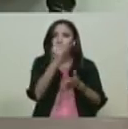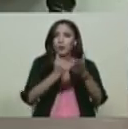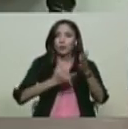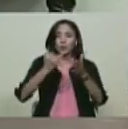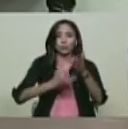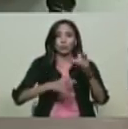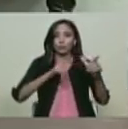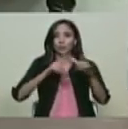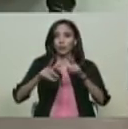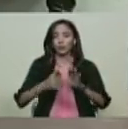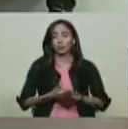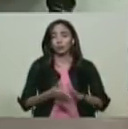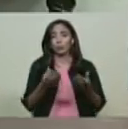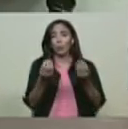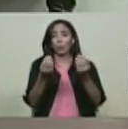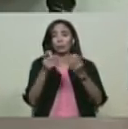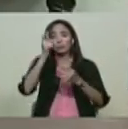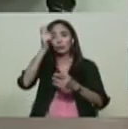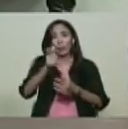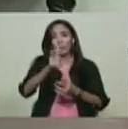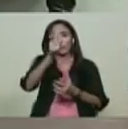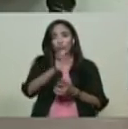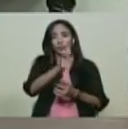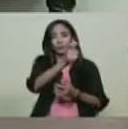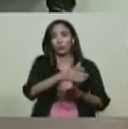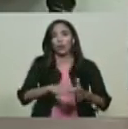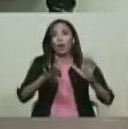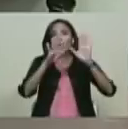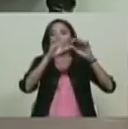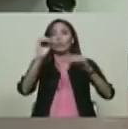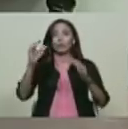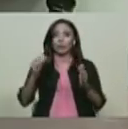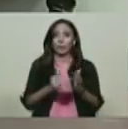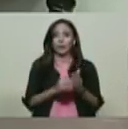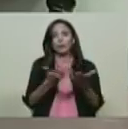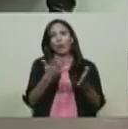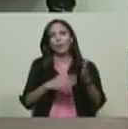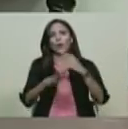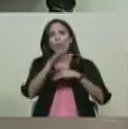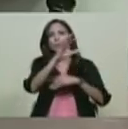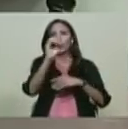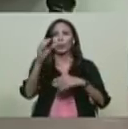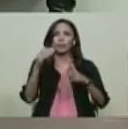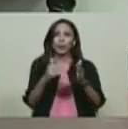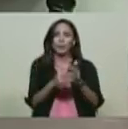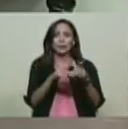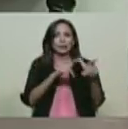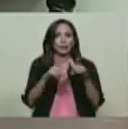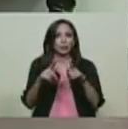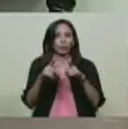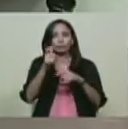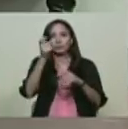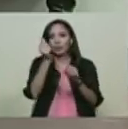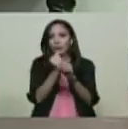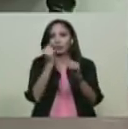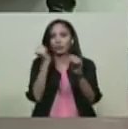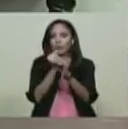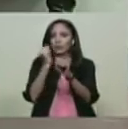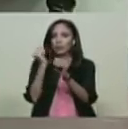Esto es grande, más de 90.000 personas, de los cuales 50.000 ya están minando distintas monedas del